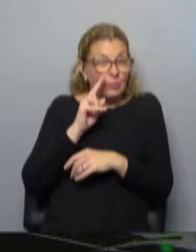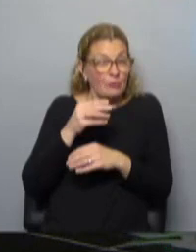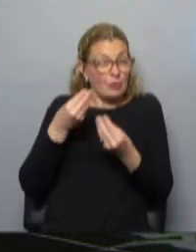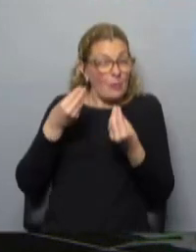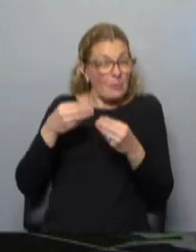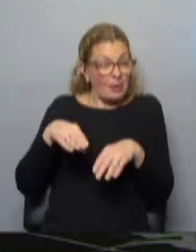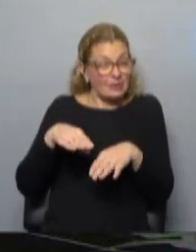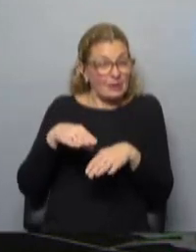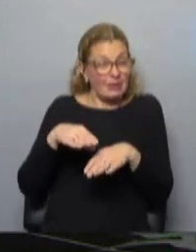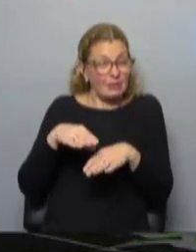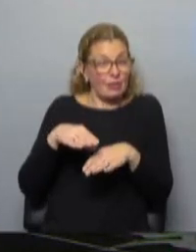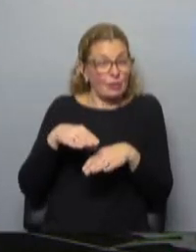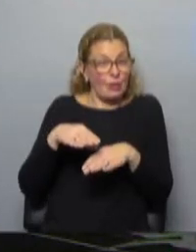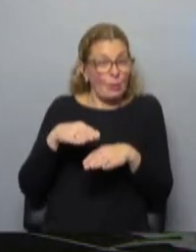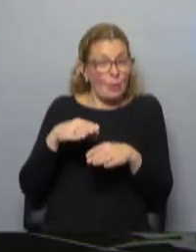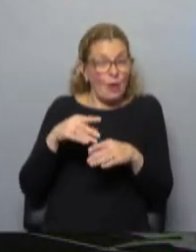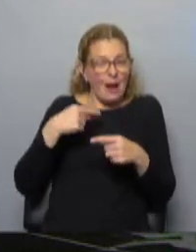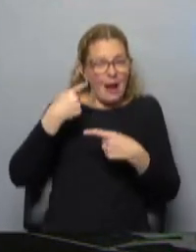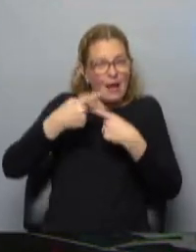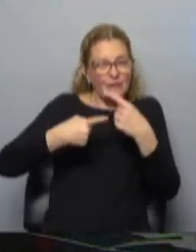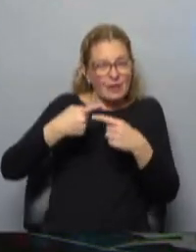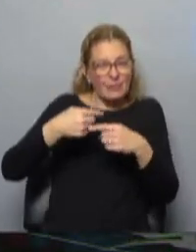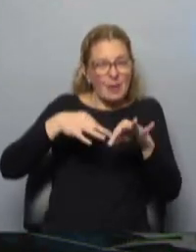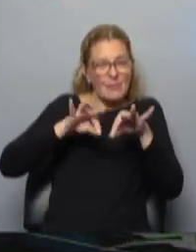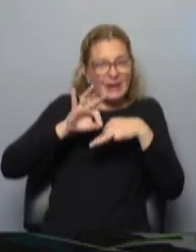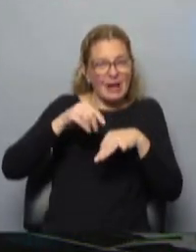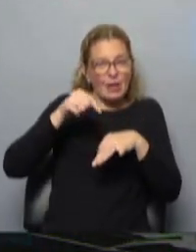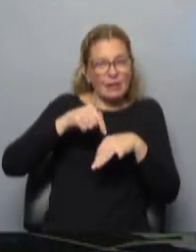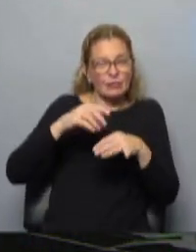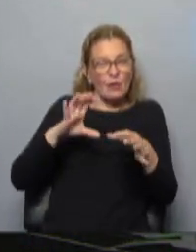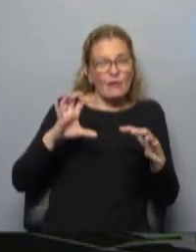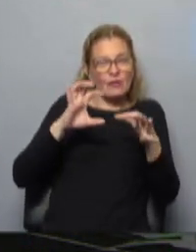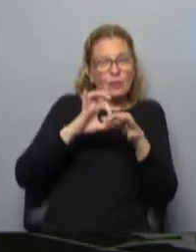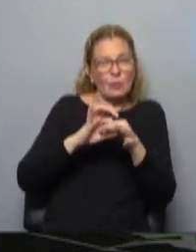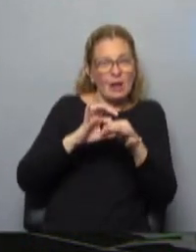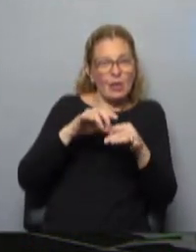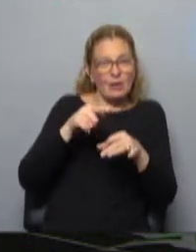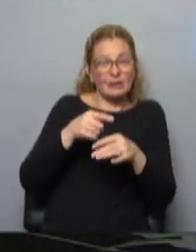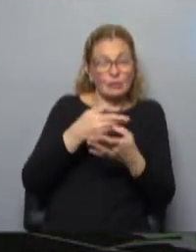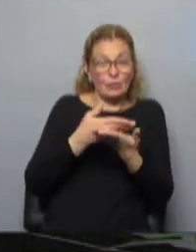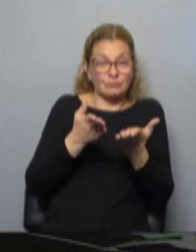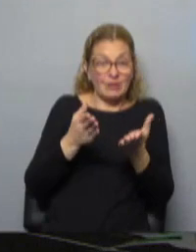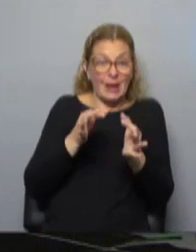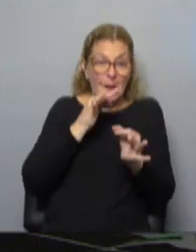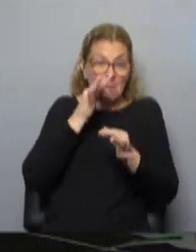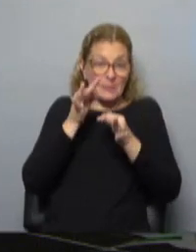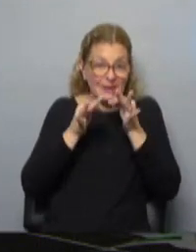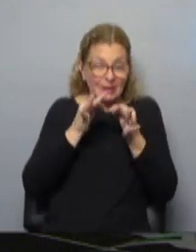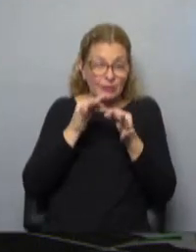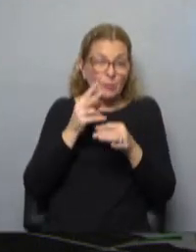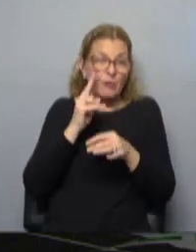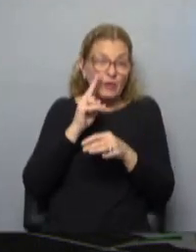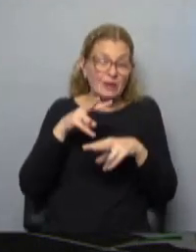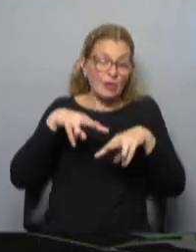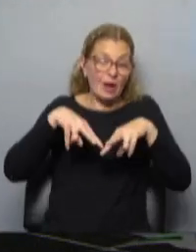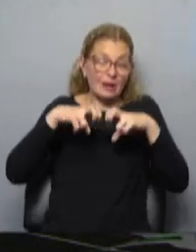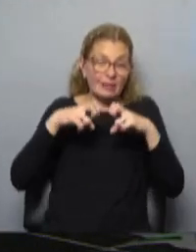partiendo justamente el dinamismo del mercado interno vinculado a estas razones o estos fundamentos que hemos venido analizando las últimas